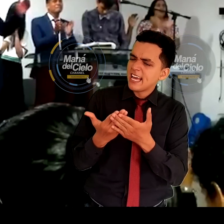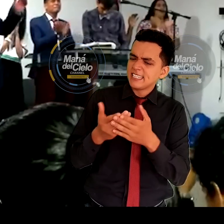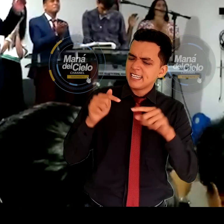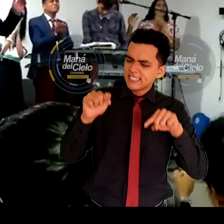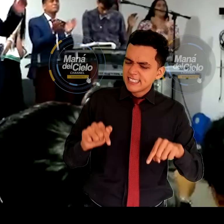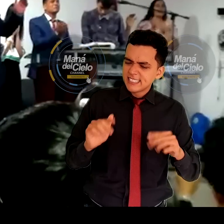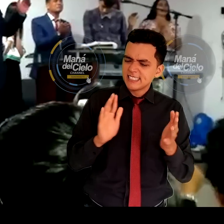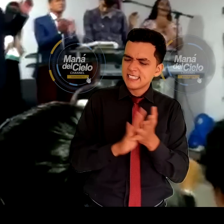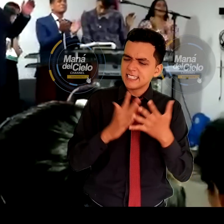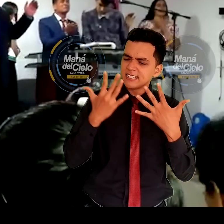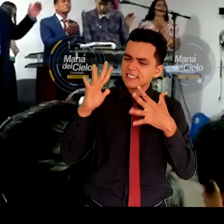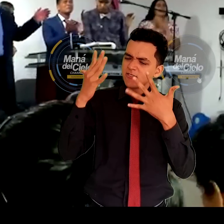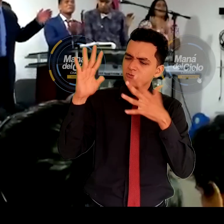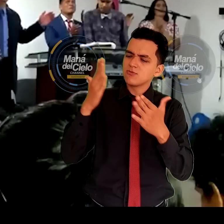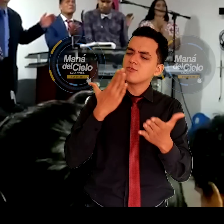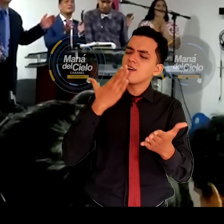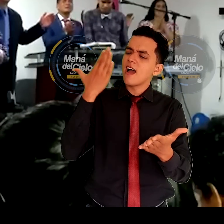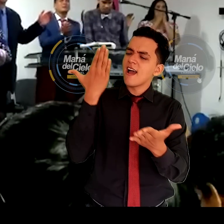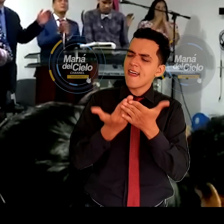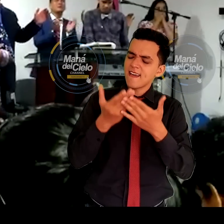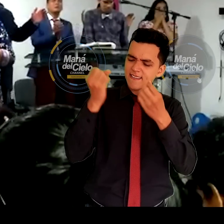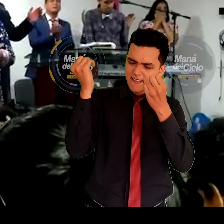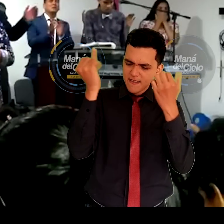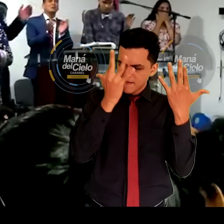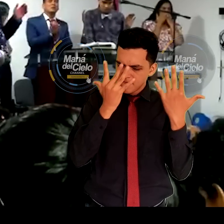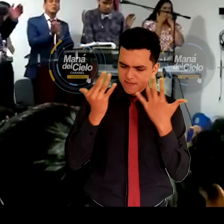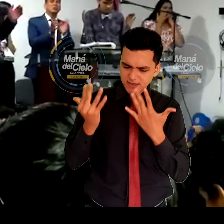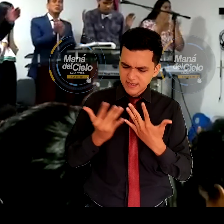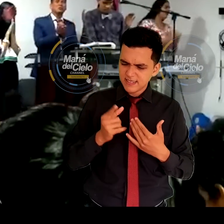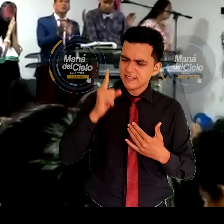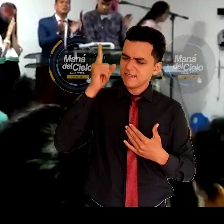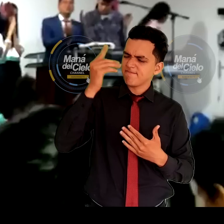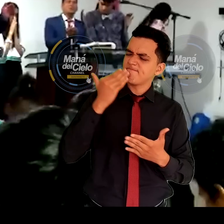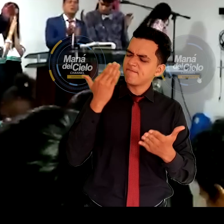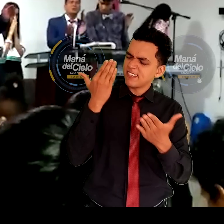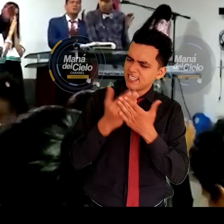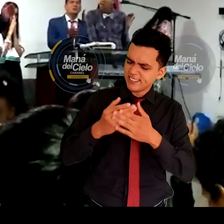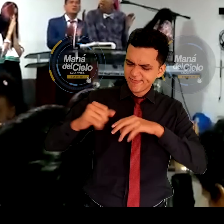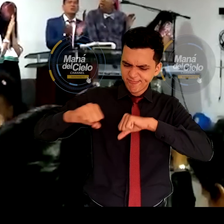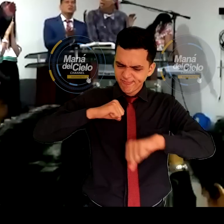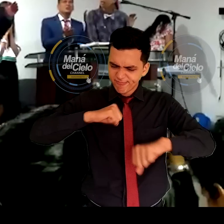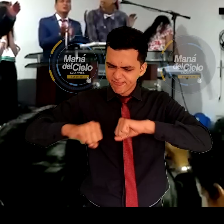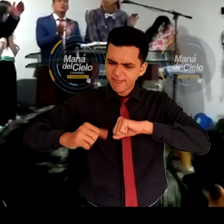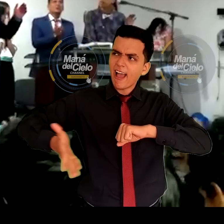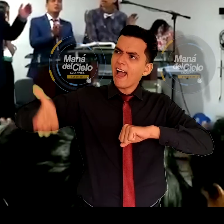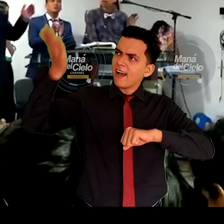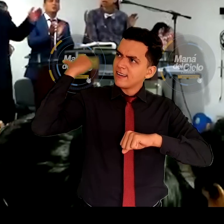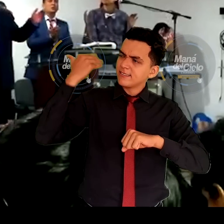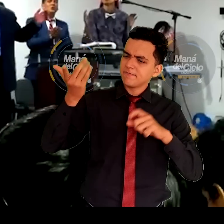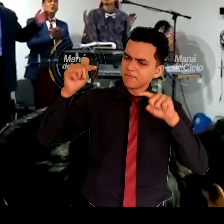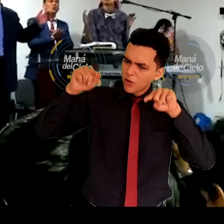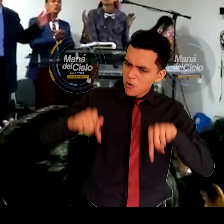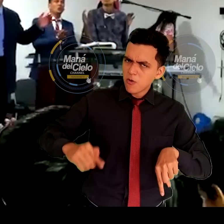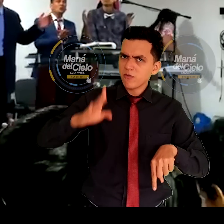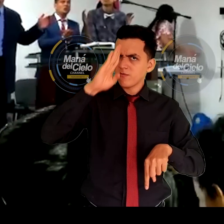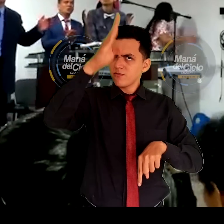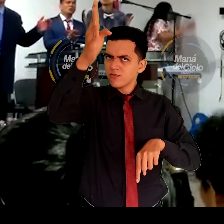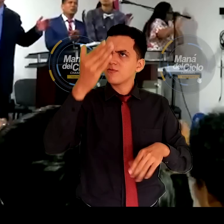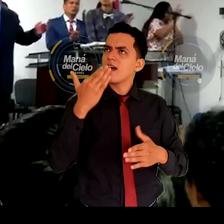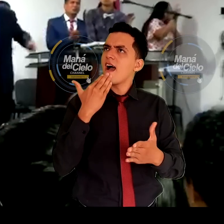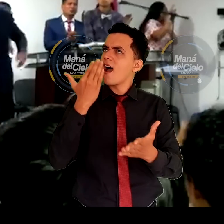te damos gracias por este mundo. Te damos gracias por tu presencia. Te damos gracias por lo que has hecho, por lo que haces y lo que